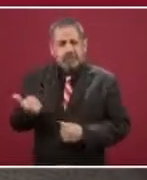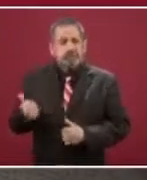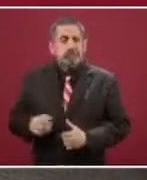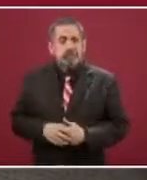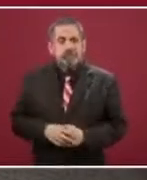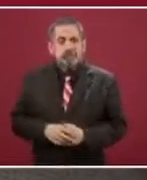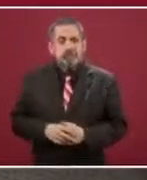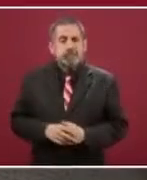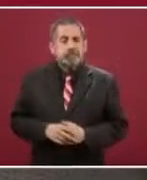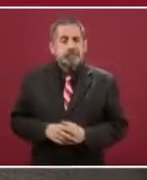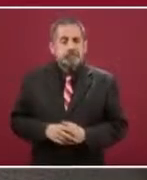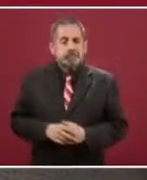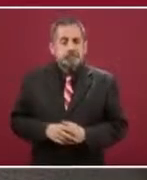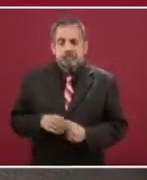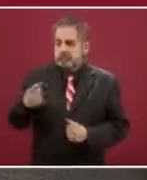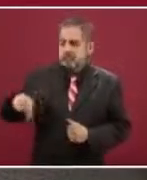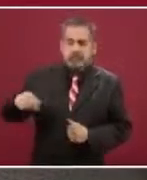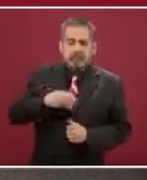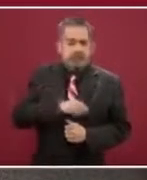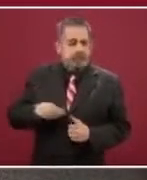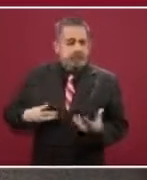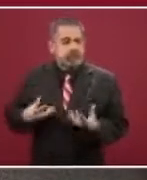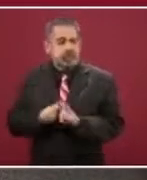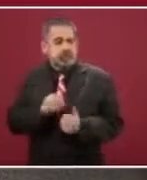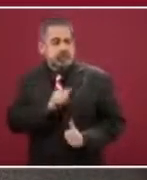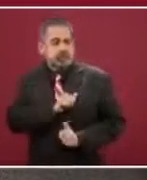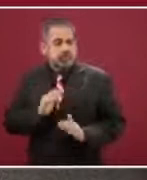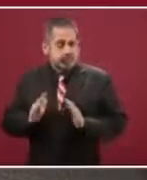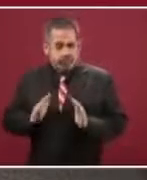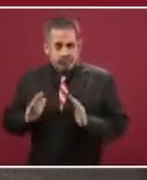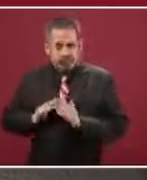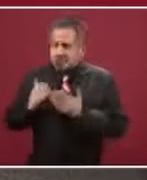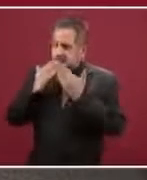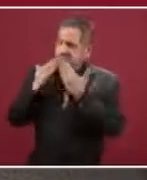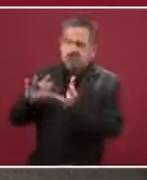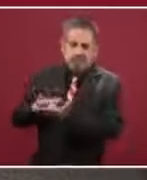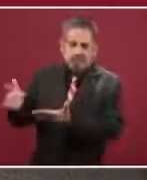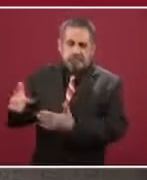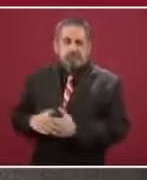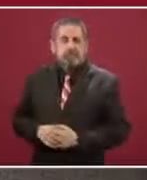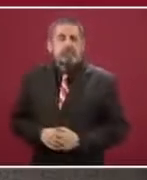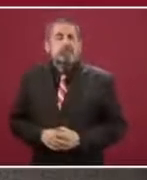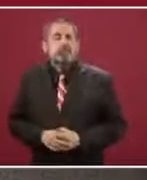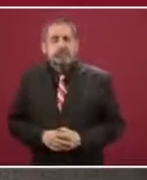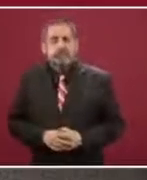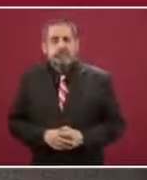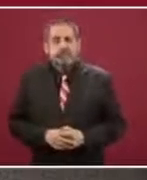a los miembros del Ejército y lo mismo, porque